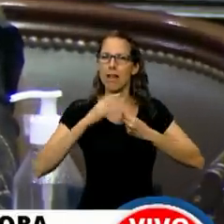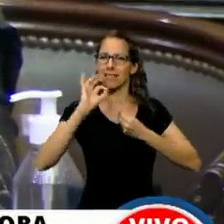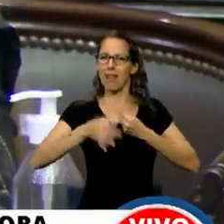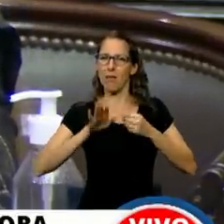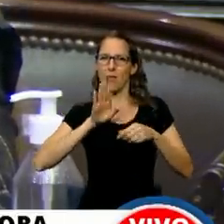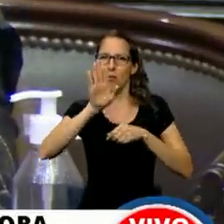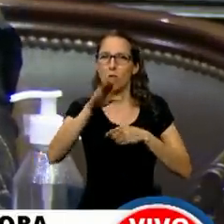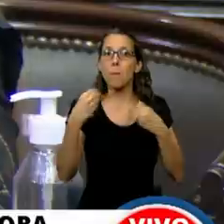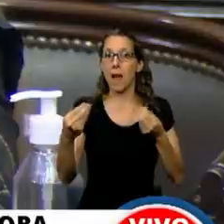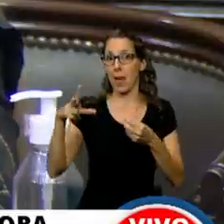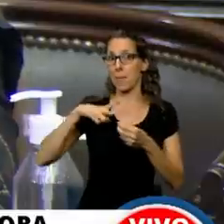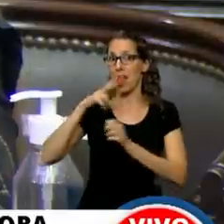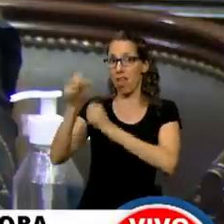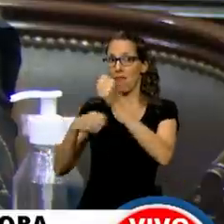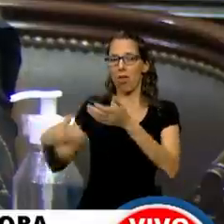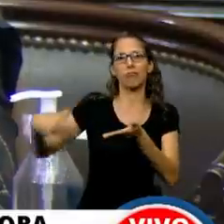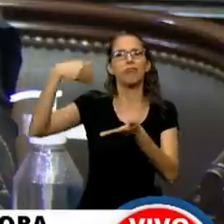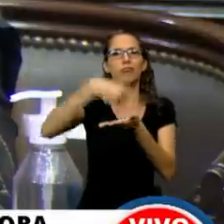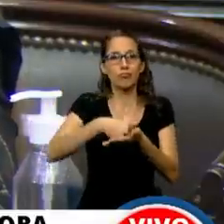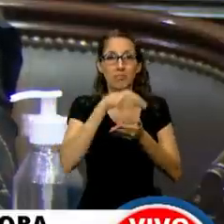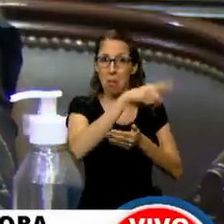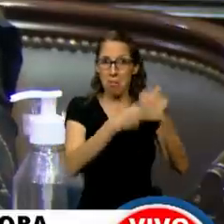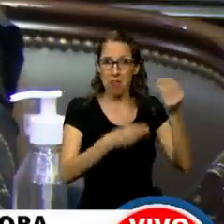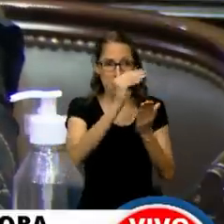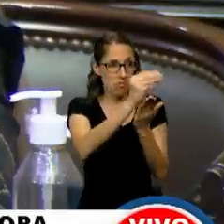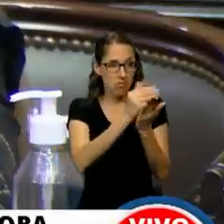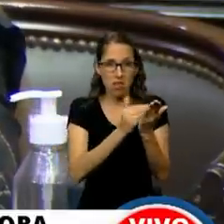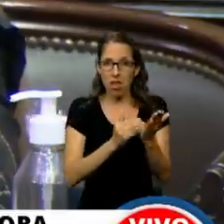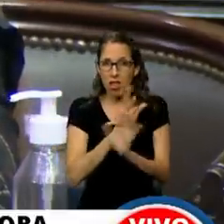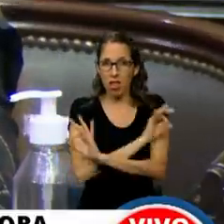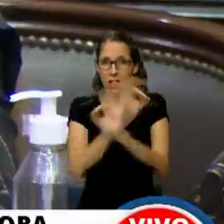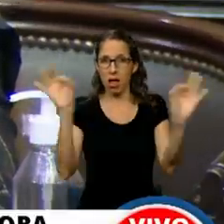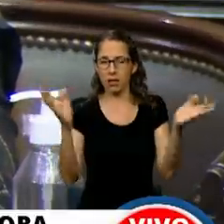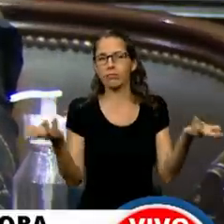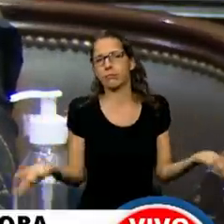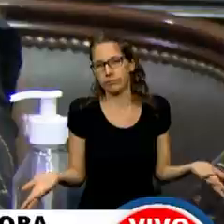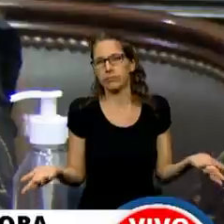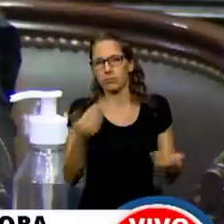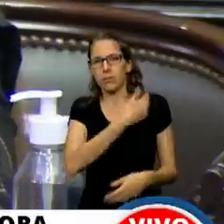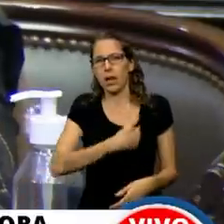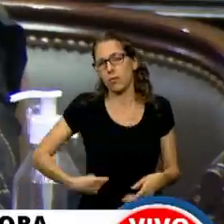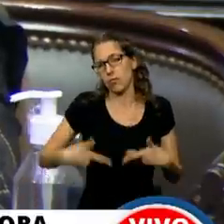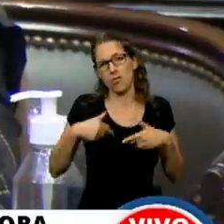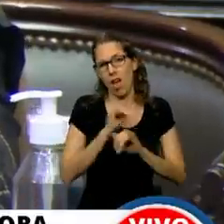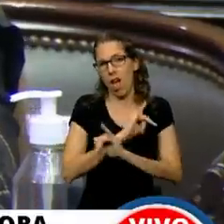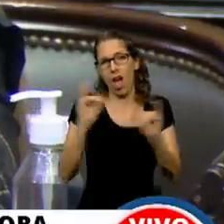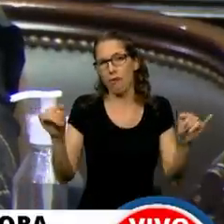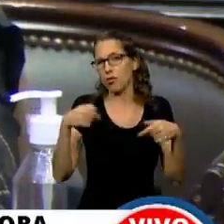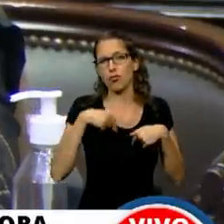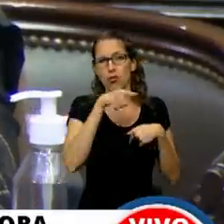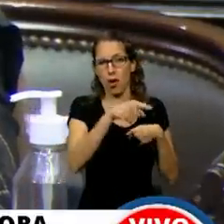inversión privada cuestiones que este presupuesto no contempla por eso señor presidente voy a adelantar vino